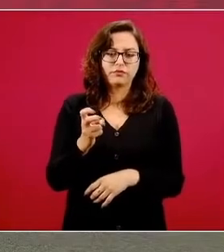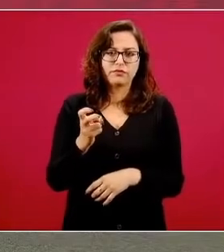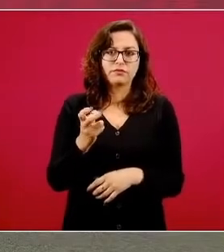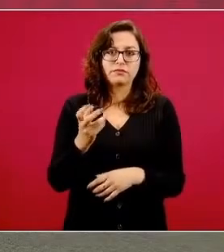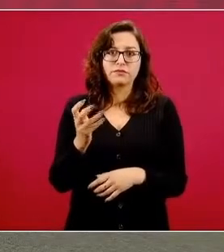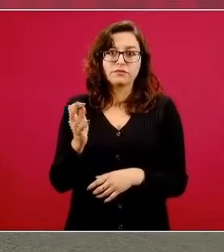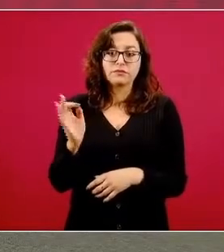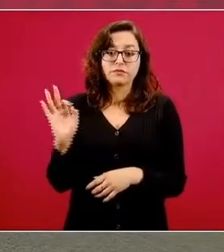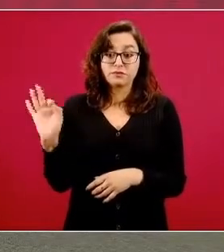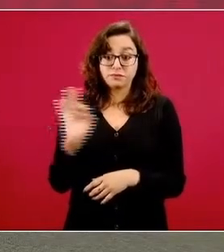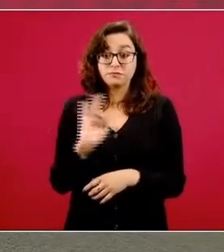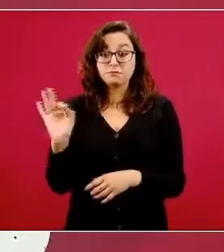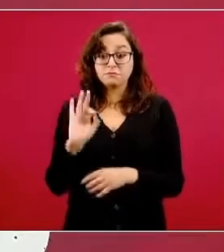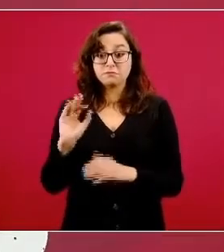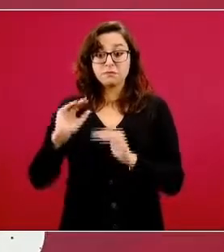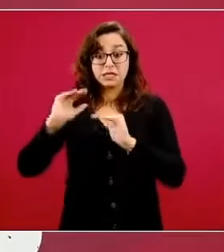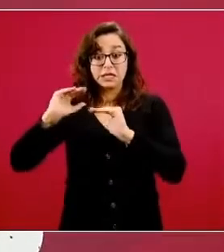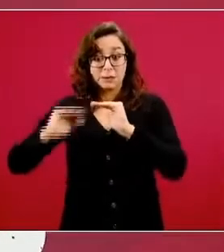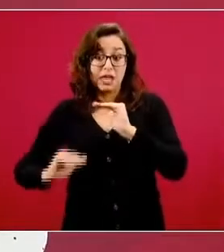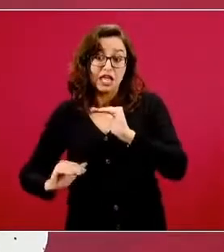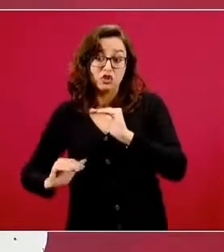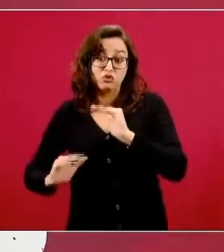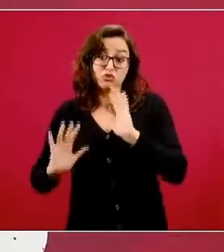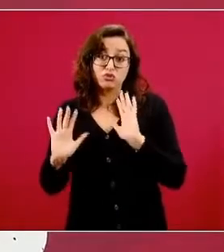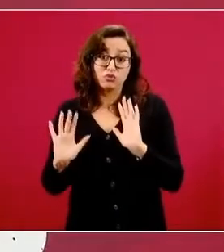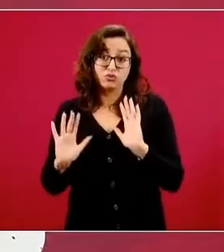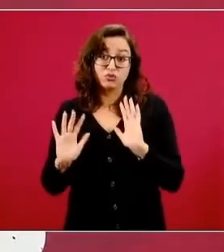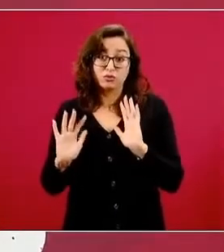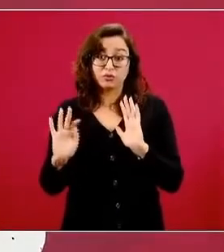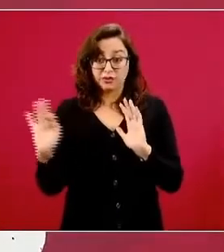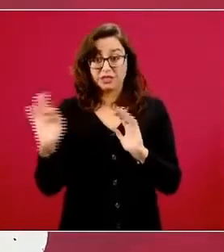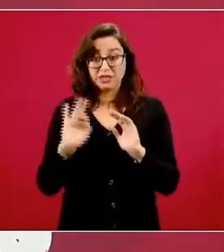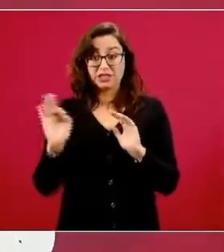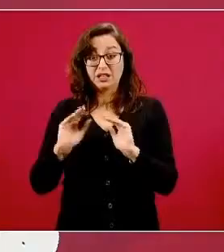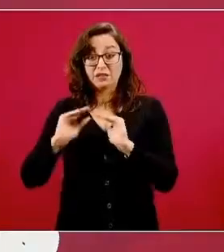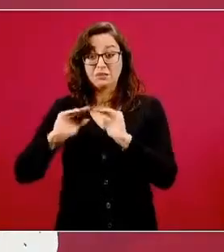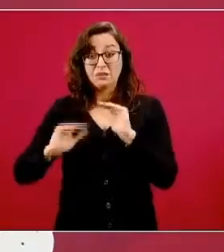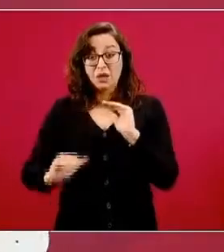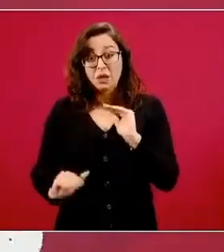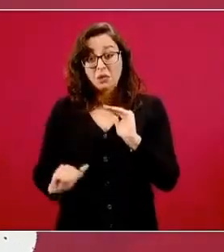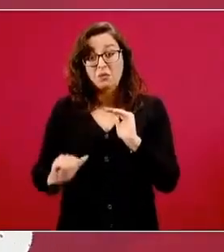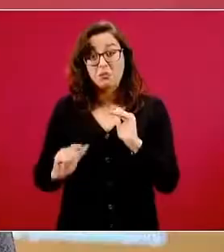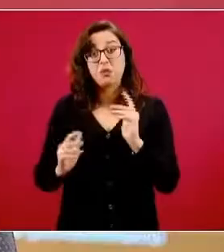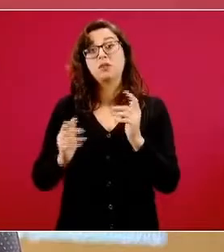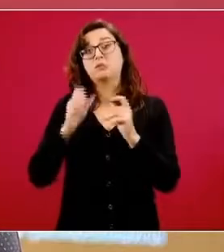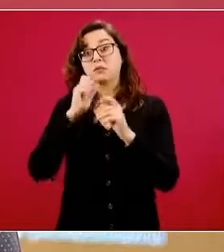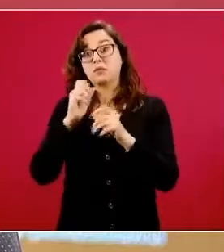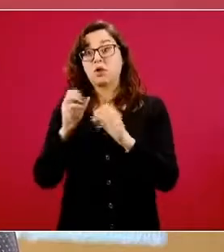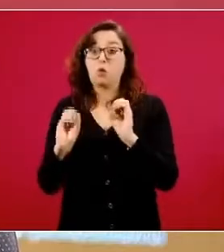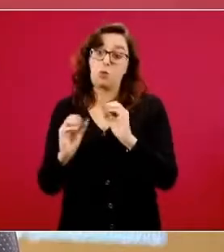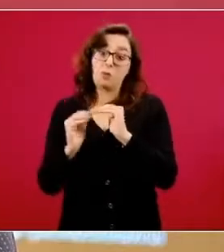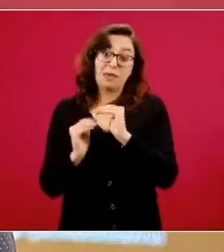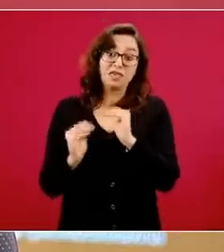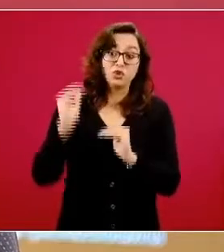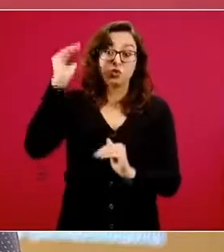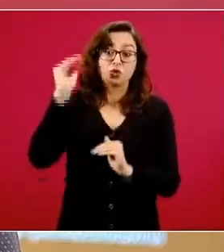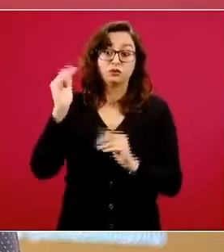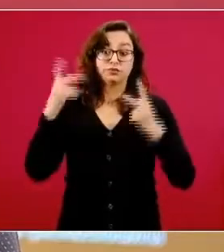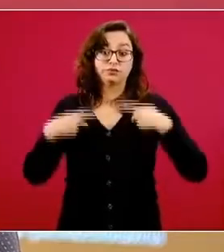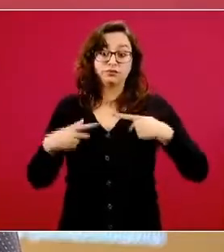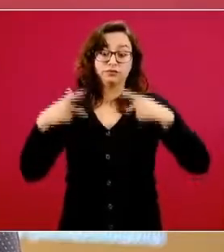inclusive, podría ser mucho menor el número de confirmaciones, y podría ser mucho mayor el número de